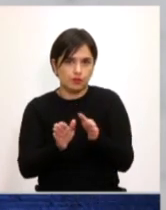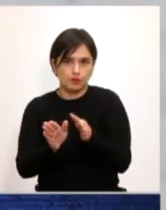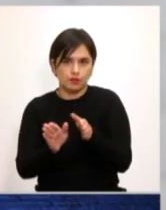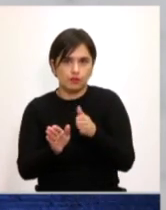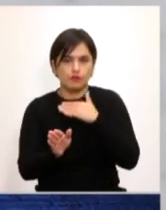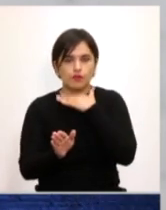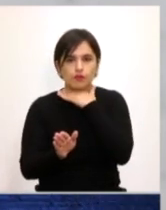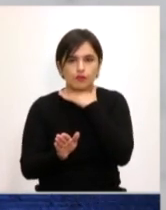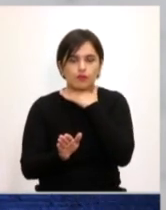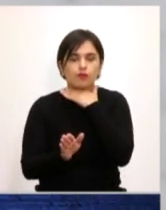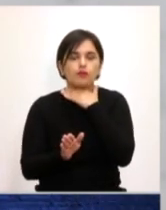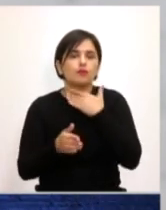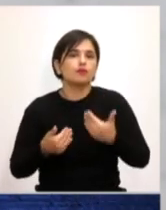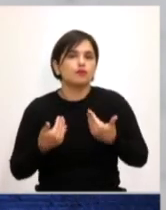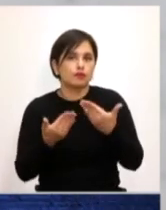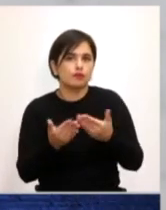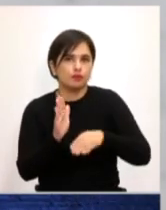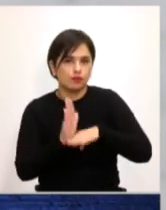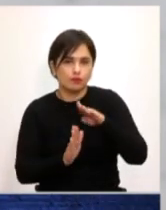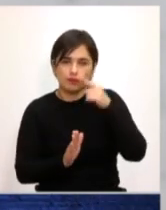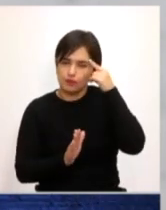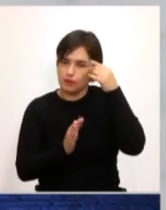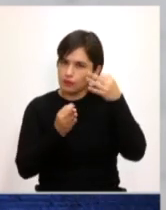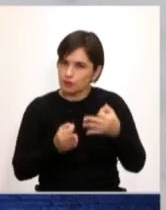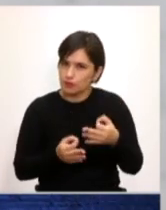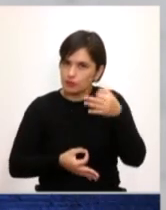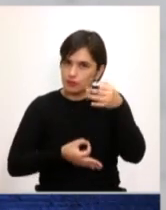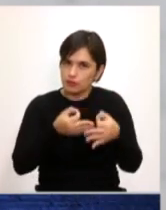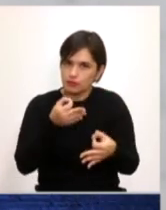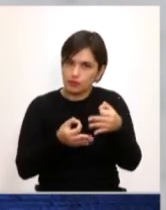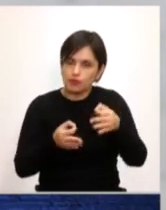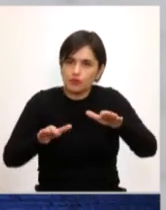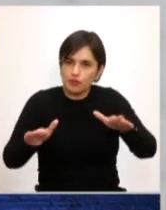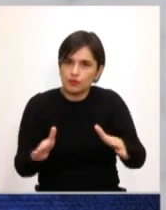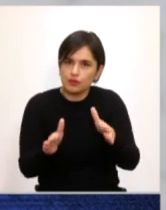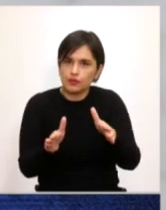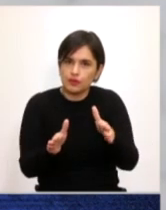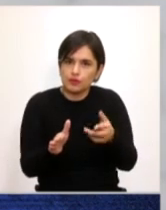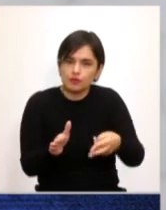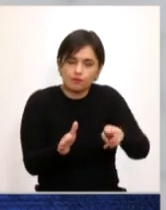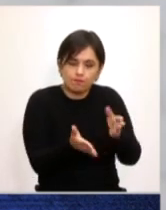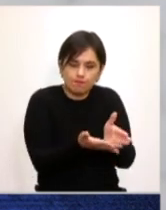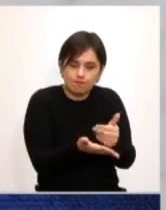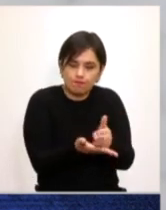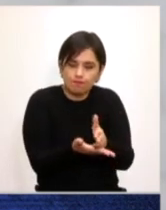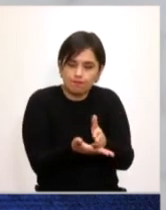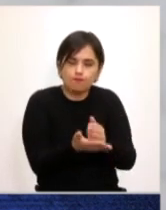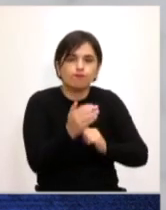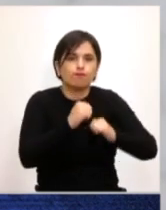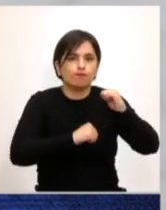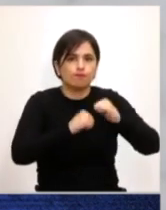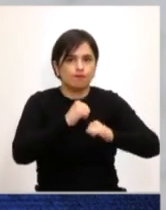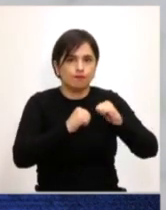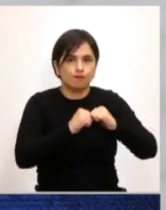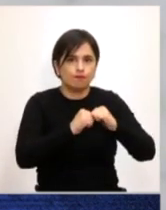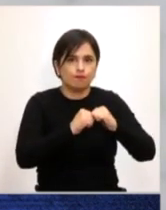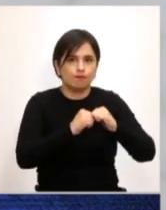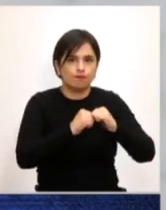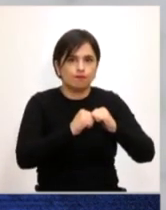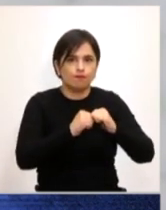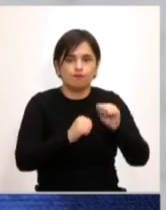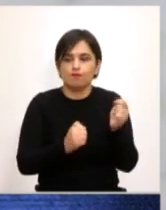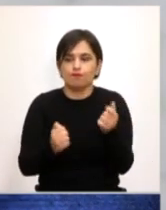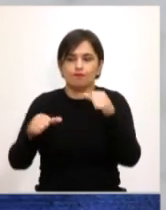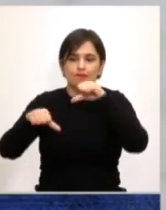insolvencia para entregar mayor certeza jurídica y fomentar la reorganización de nuestras empresas por sobre la liquidación